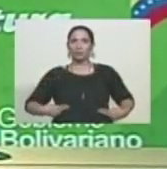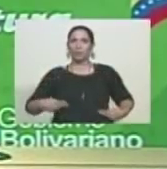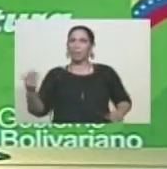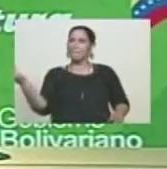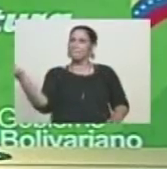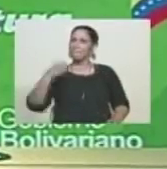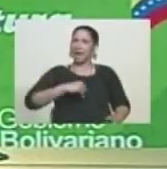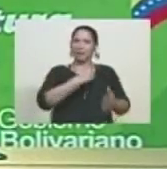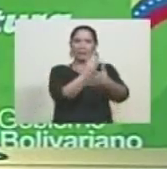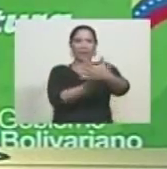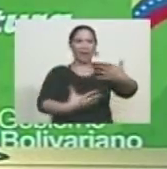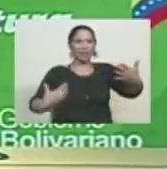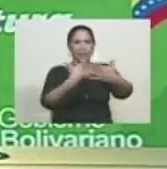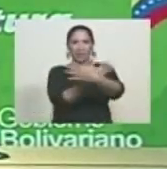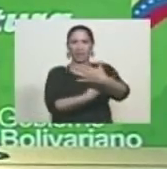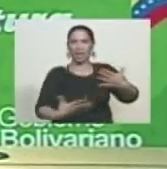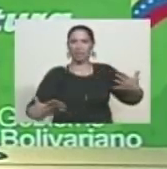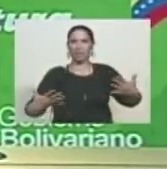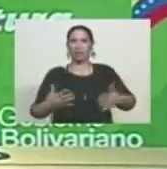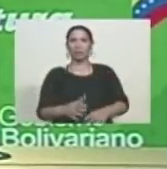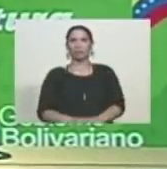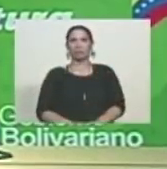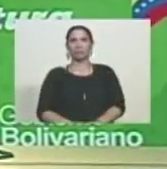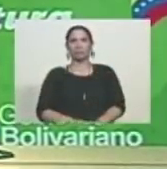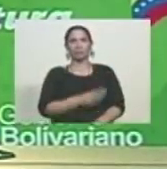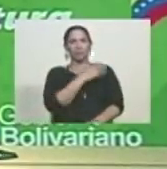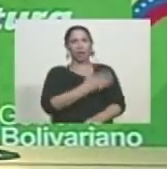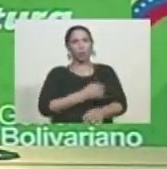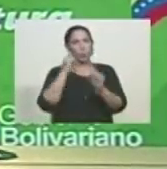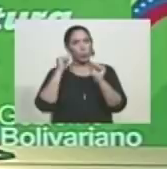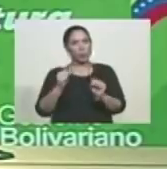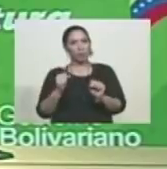más sangrienta, más crujiente, más dura.